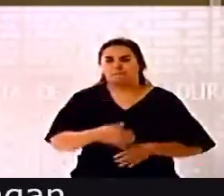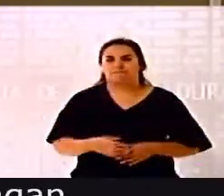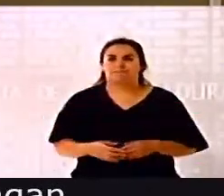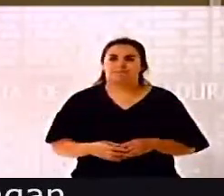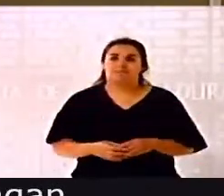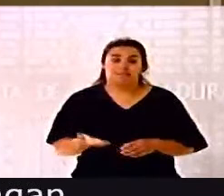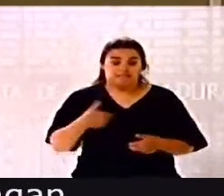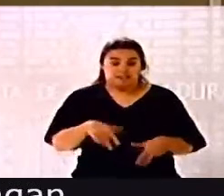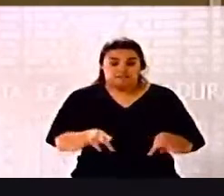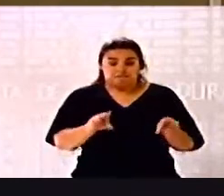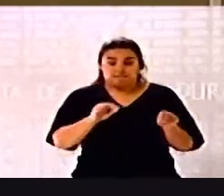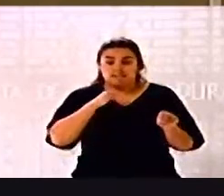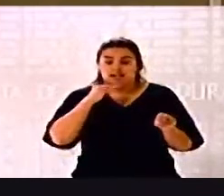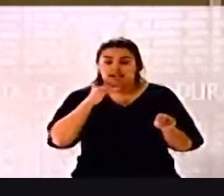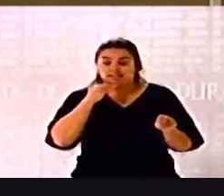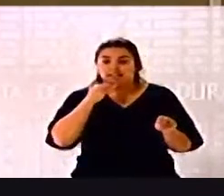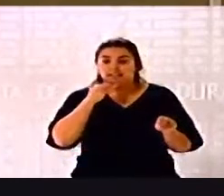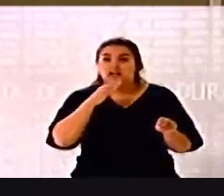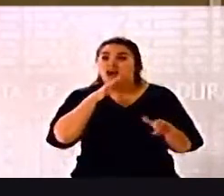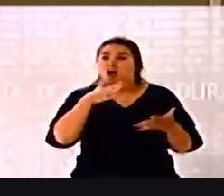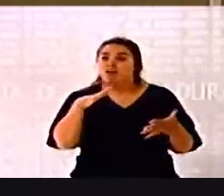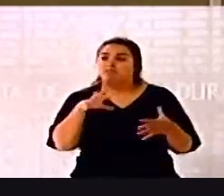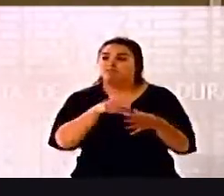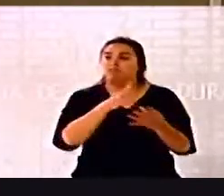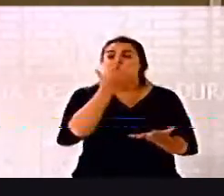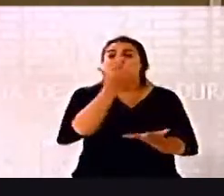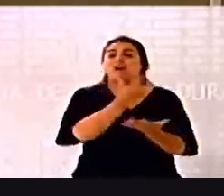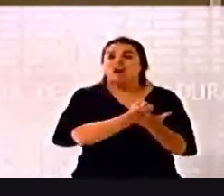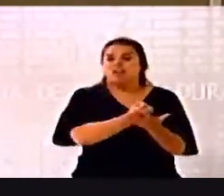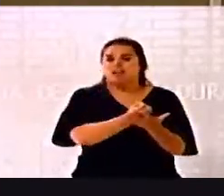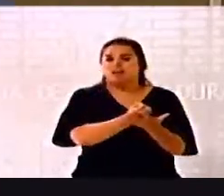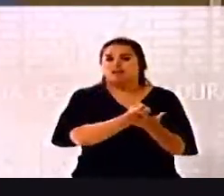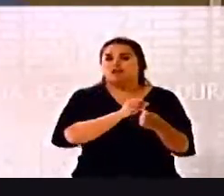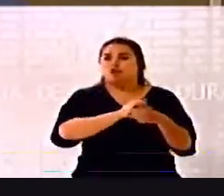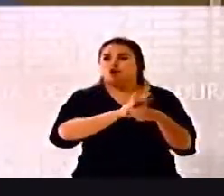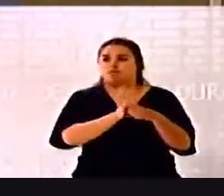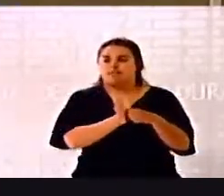Termino refiriéndome a la aplicación Radar COVID.